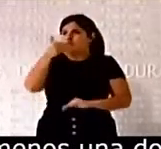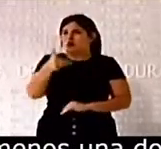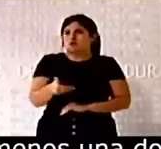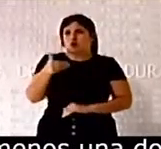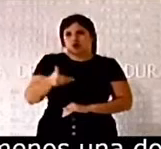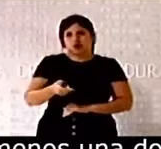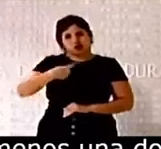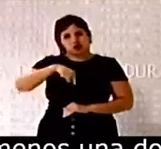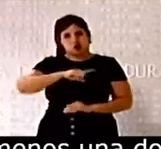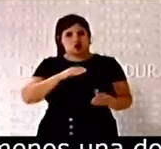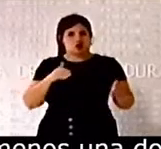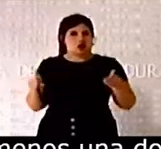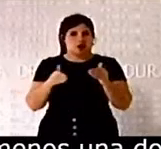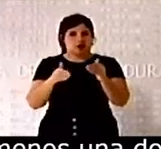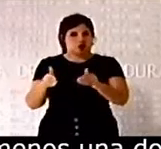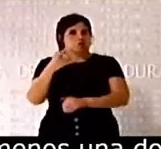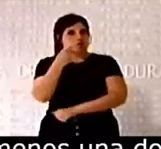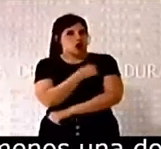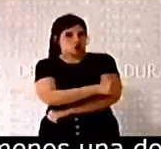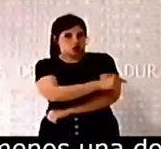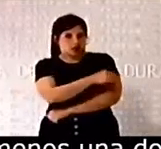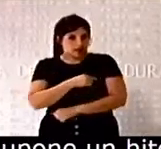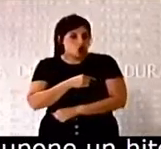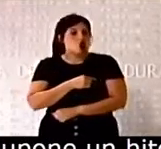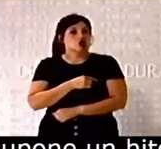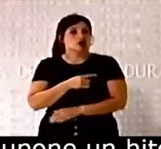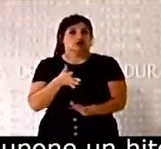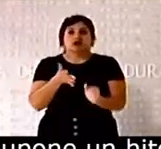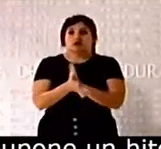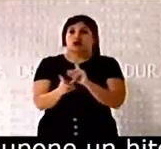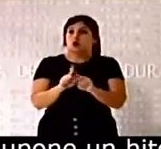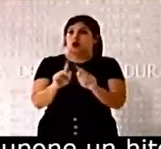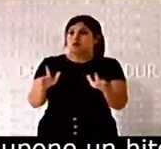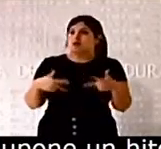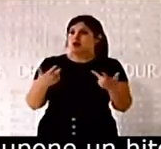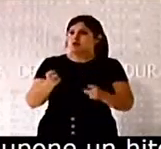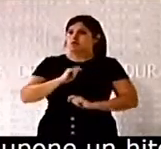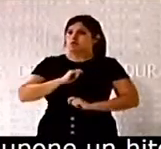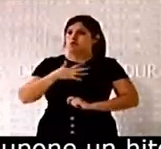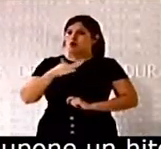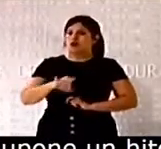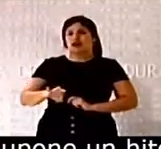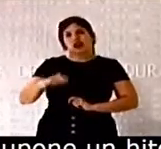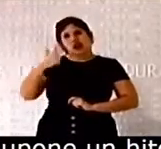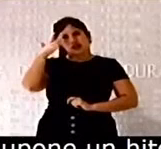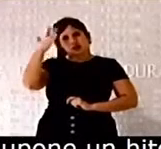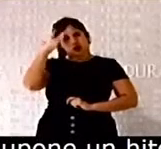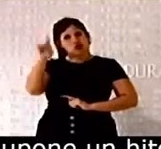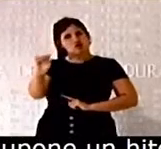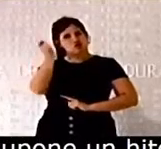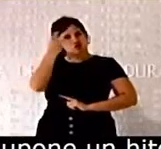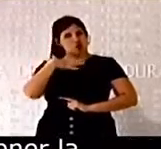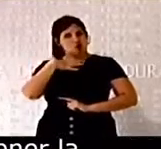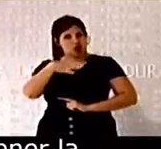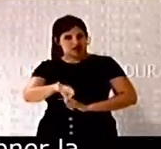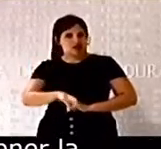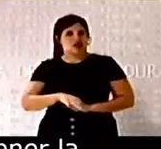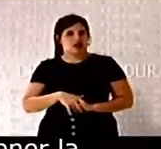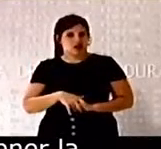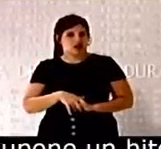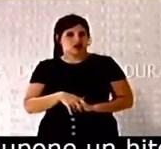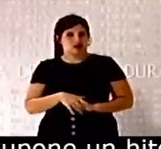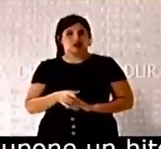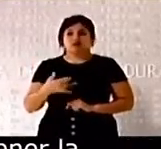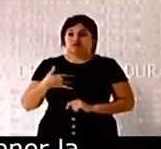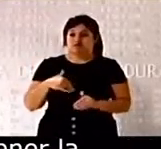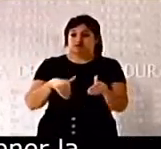camino hacia la vacunación y que nos permite tener la esperanza de que vamos a conseguirlo, ¿no? De que vamos a conseguir en el mes